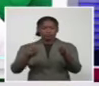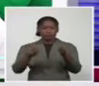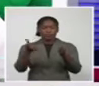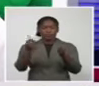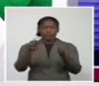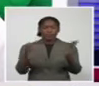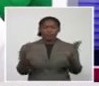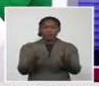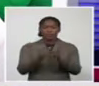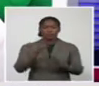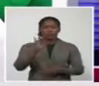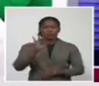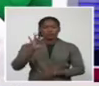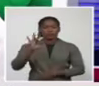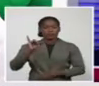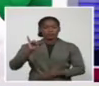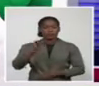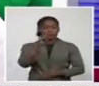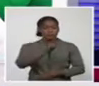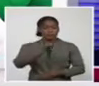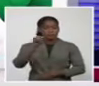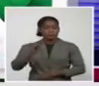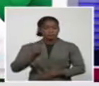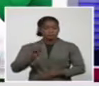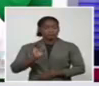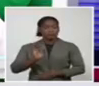10.886 personas, el